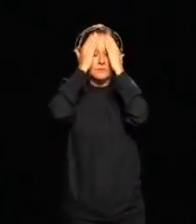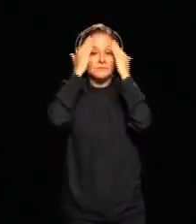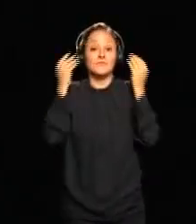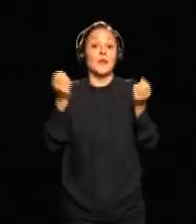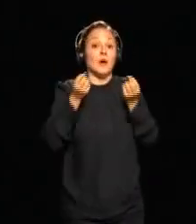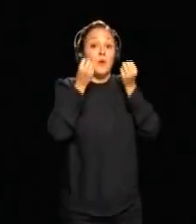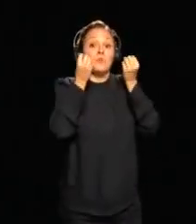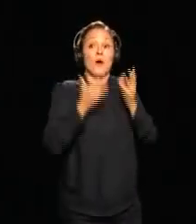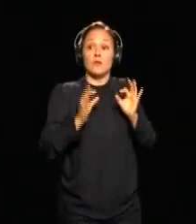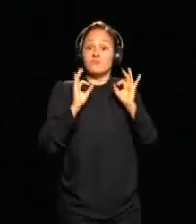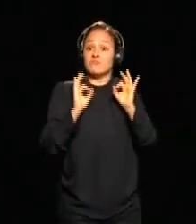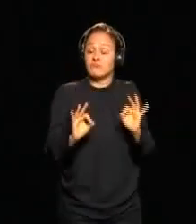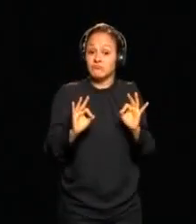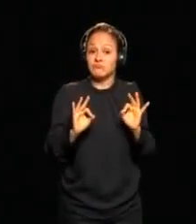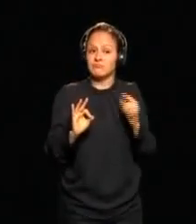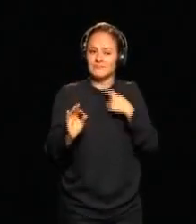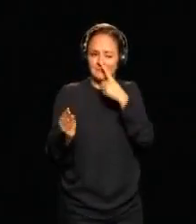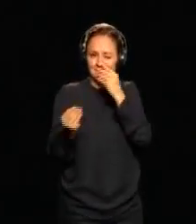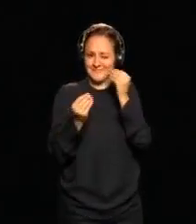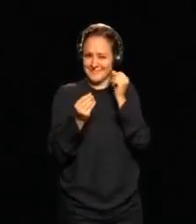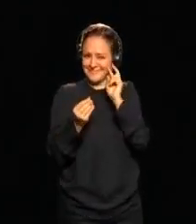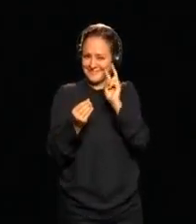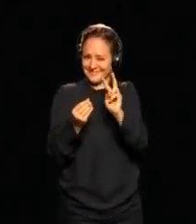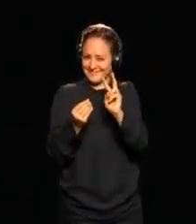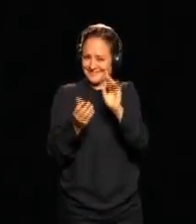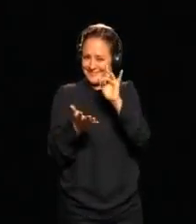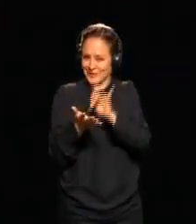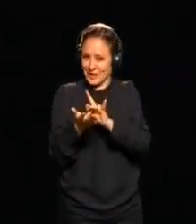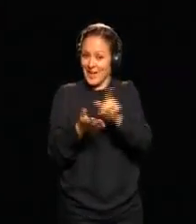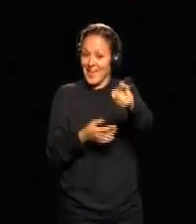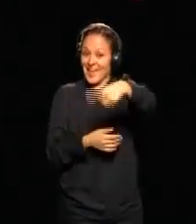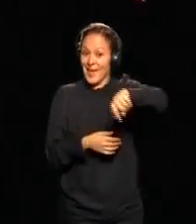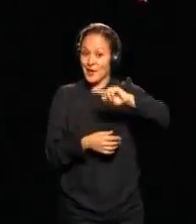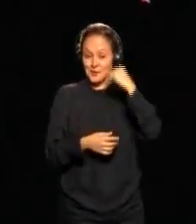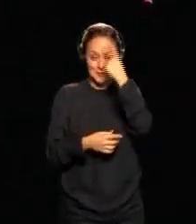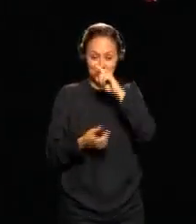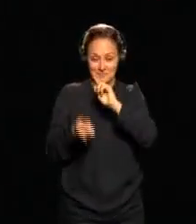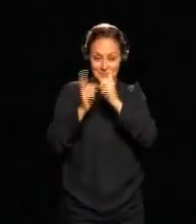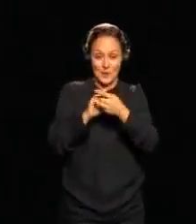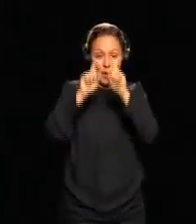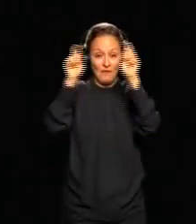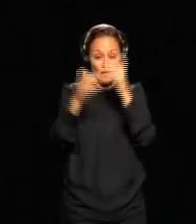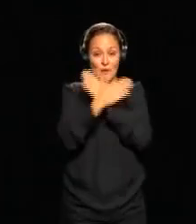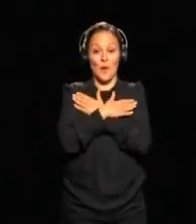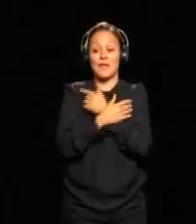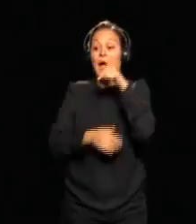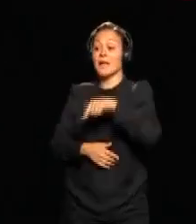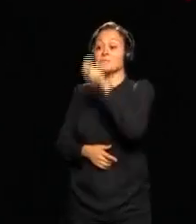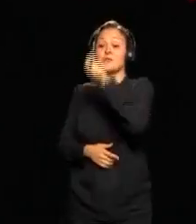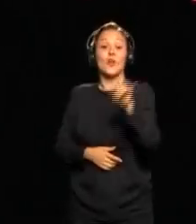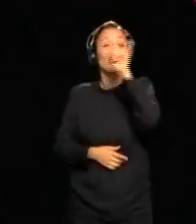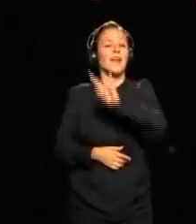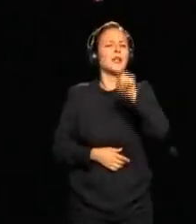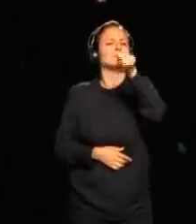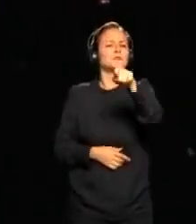Bueno, pues ya lo intuimos lo que va a suceder, se van a convertir en una funeraria muy especial. Negrito, seguro